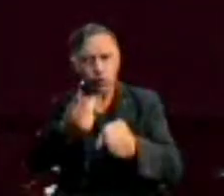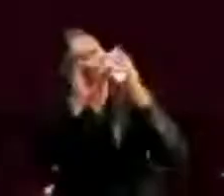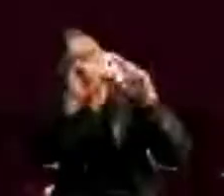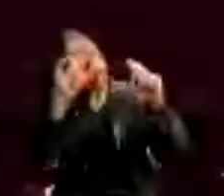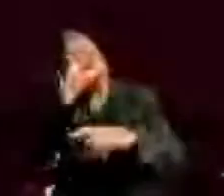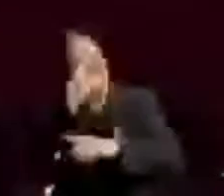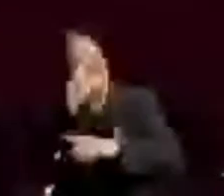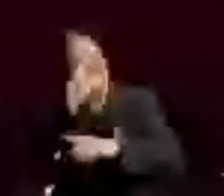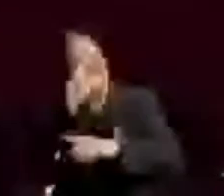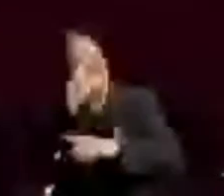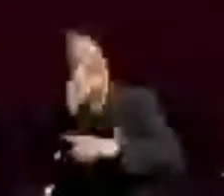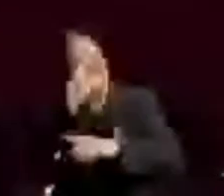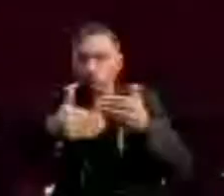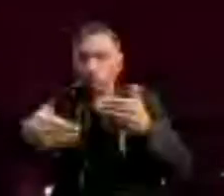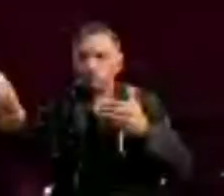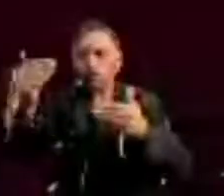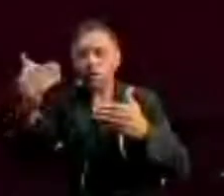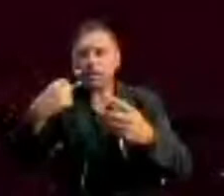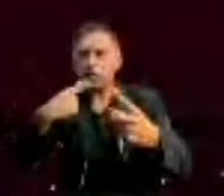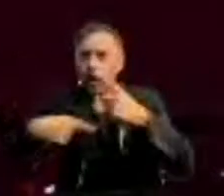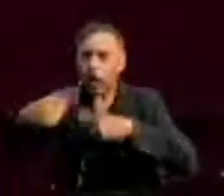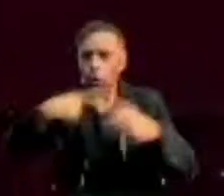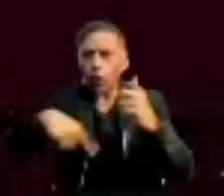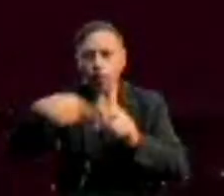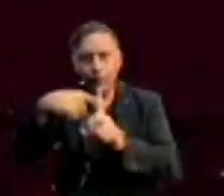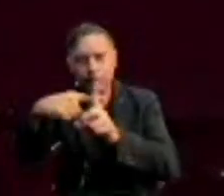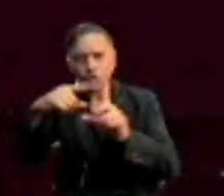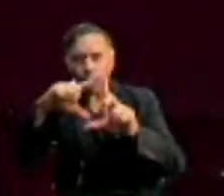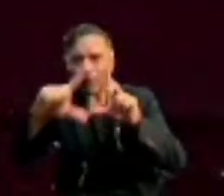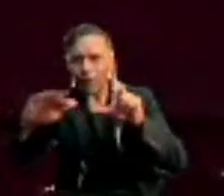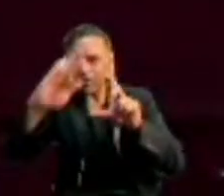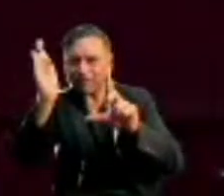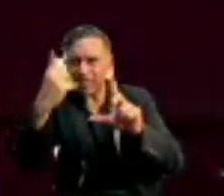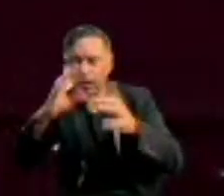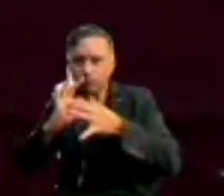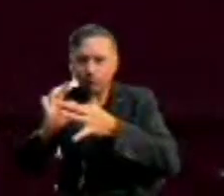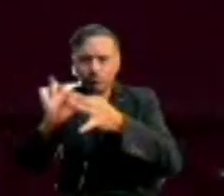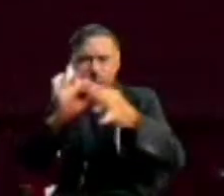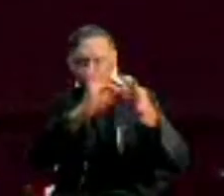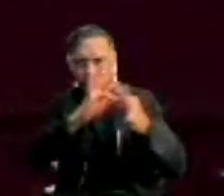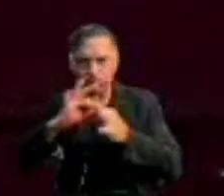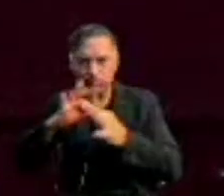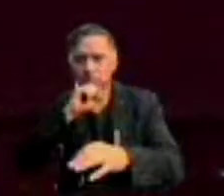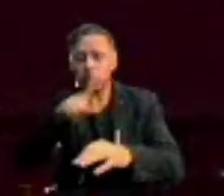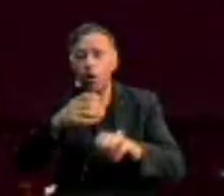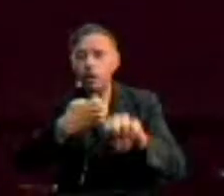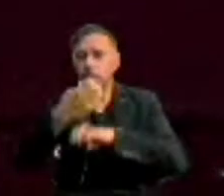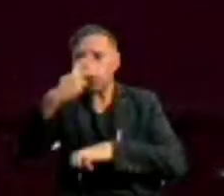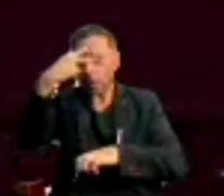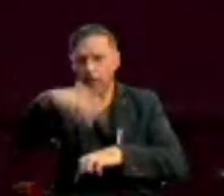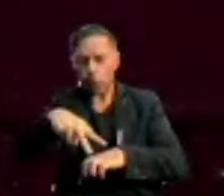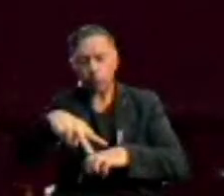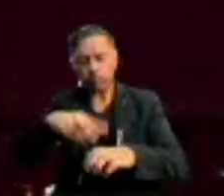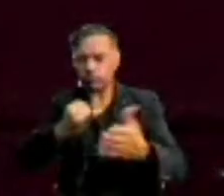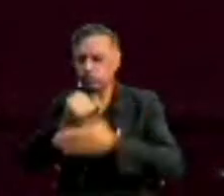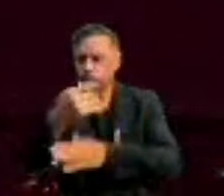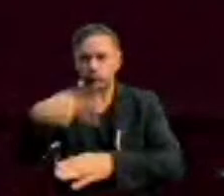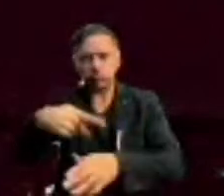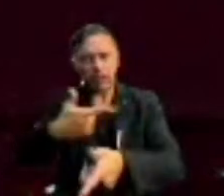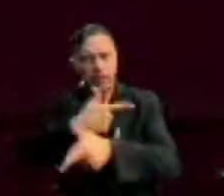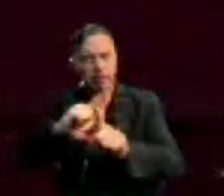el federalismo de la libertad y soberanía a nuestro Estado de México, y el destierro de las